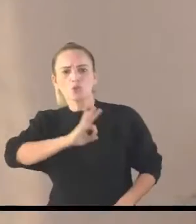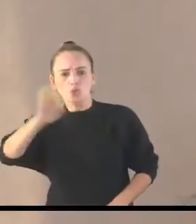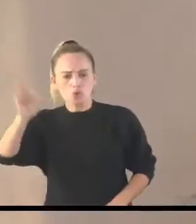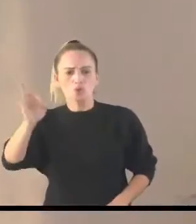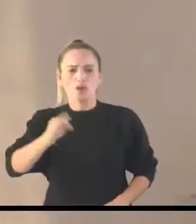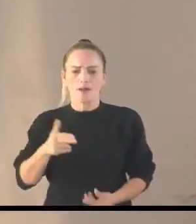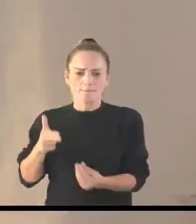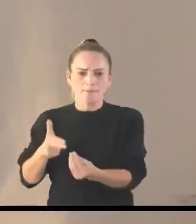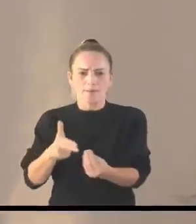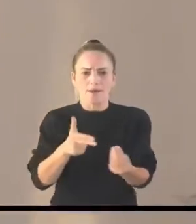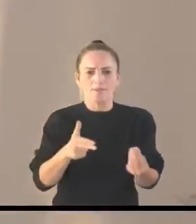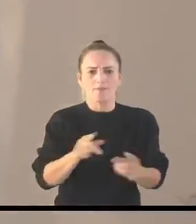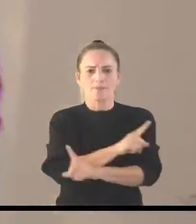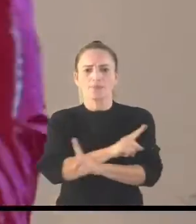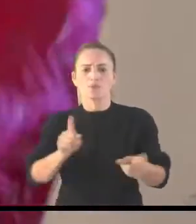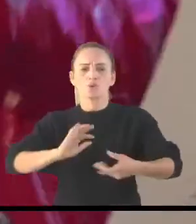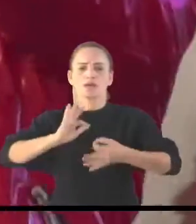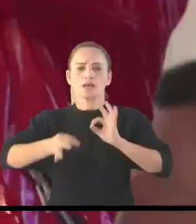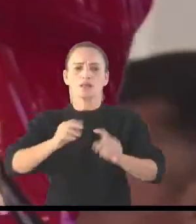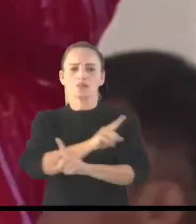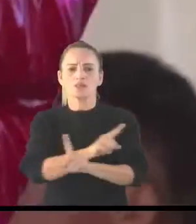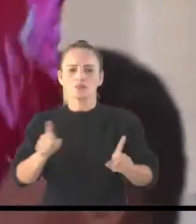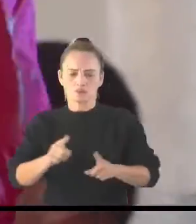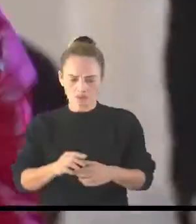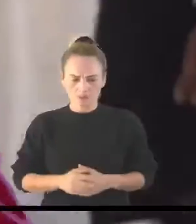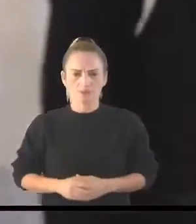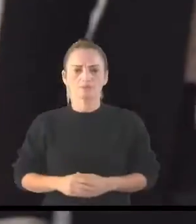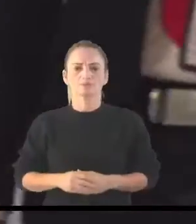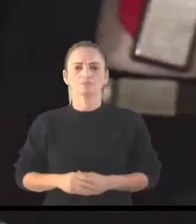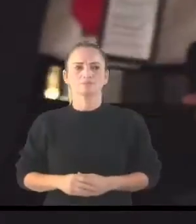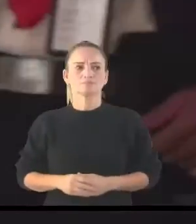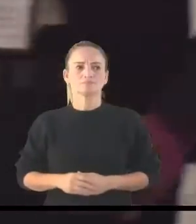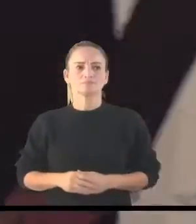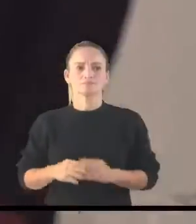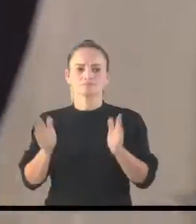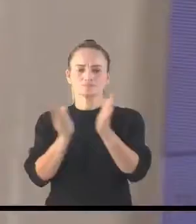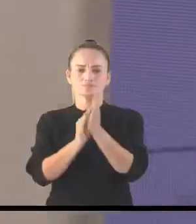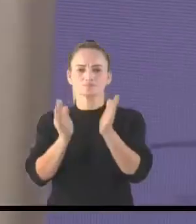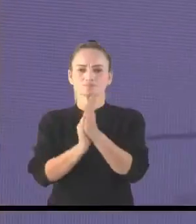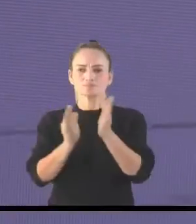fascismo en Colombia. Muchas gracias.